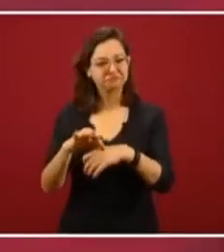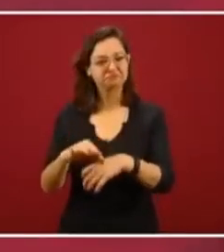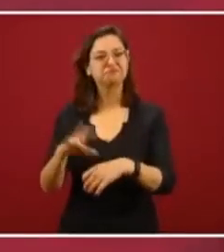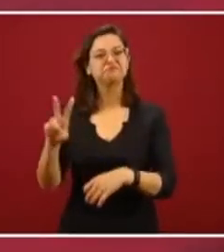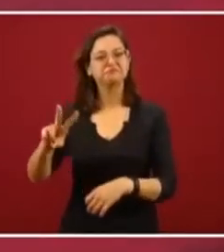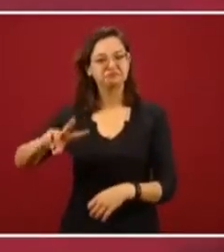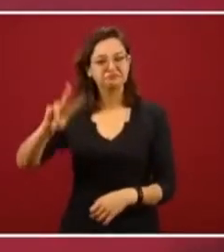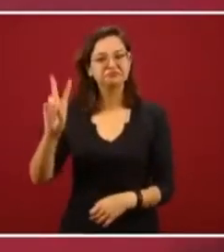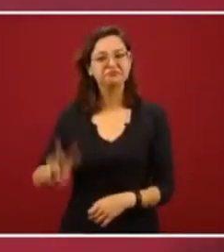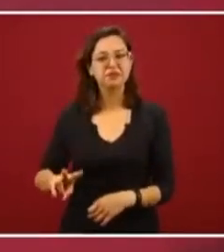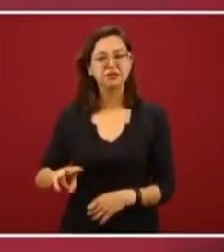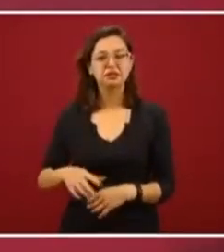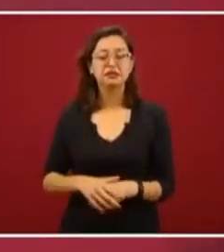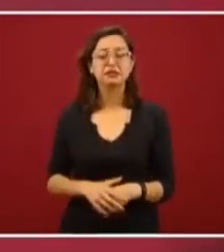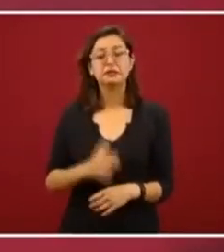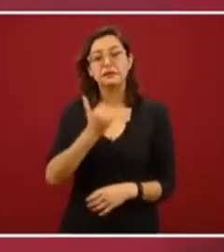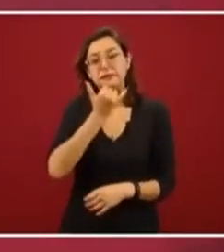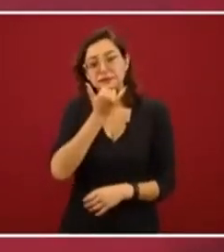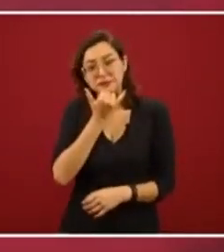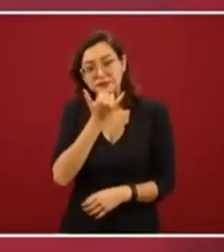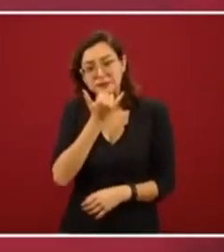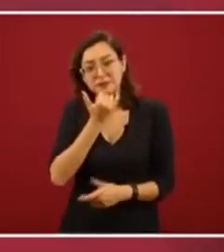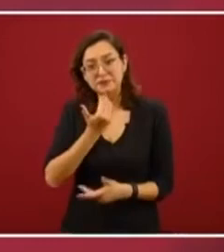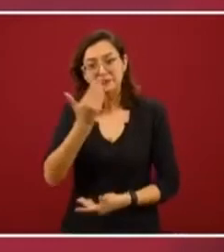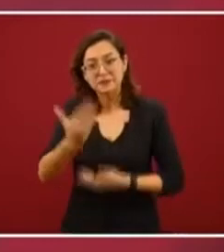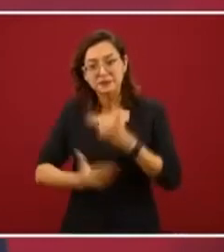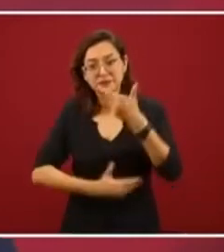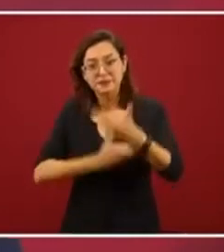A diferencia, con todo respeto,